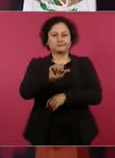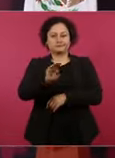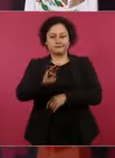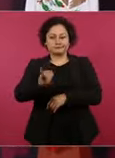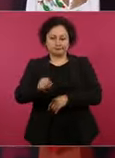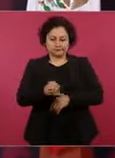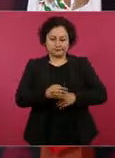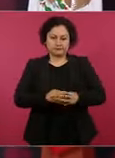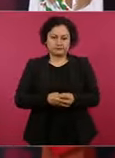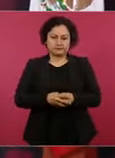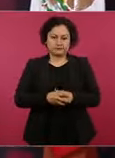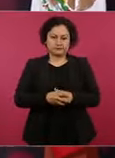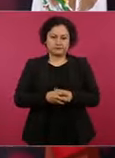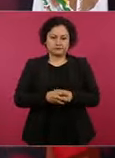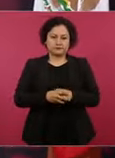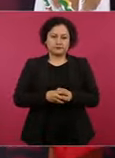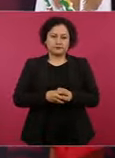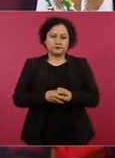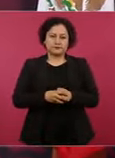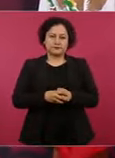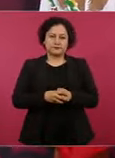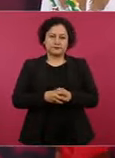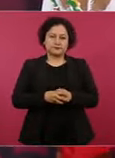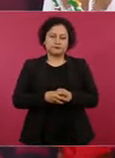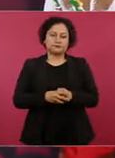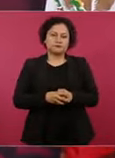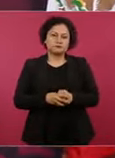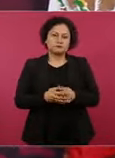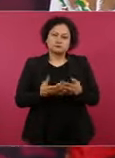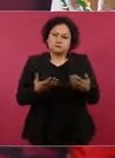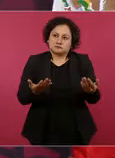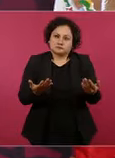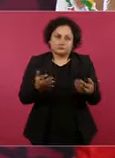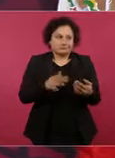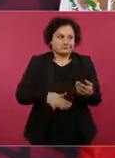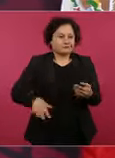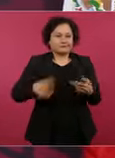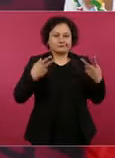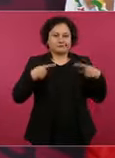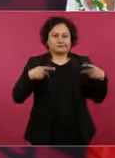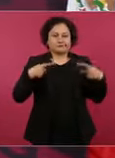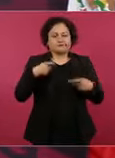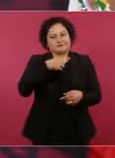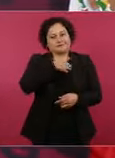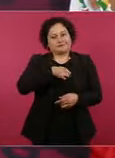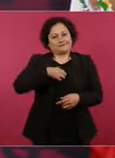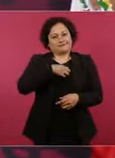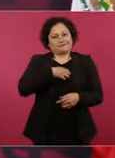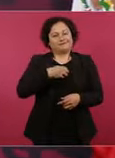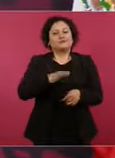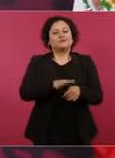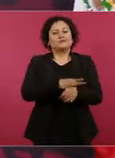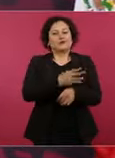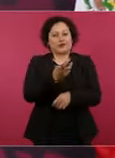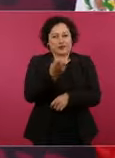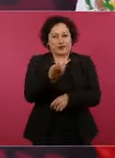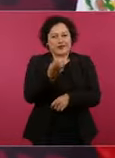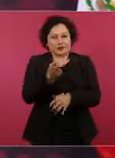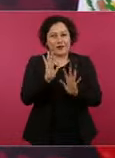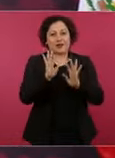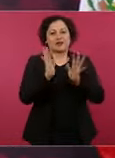Y bueno, la gente está contenta por eso, porque ya empezó a